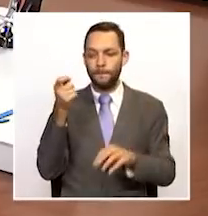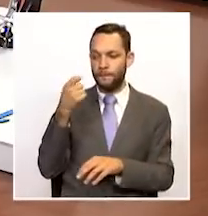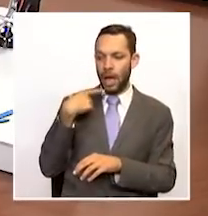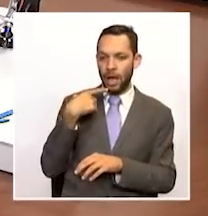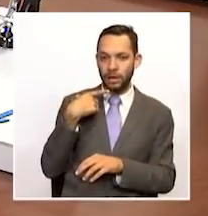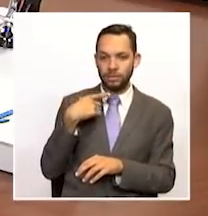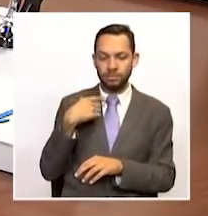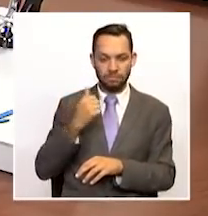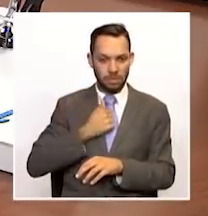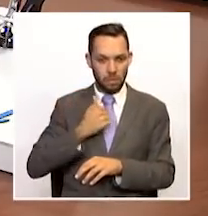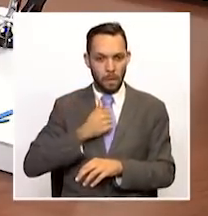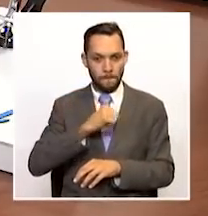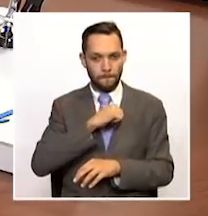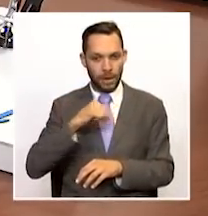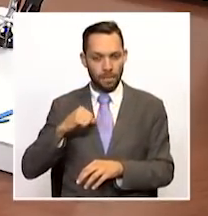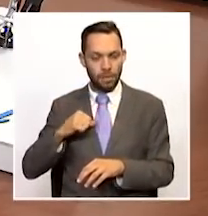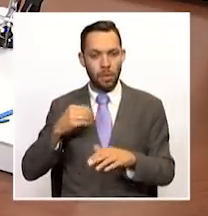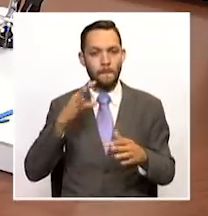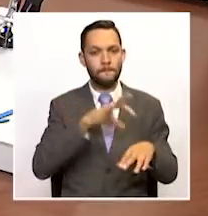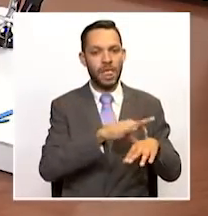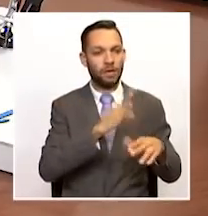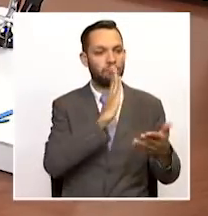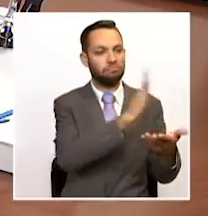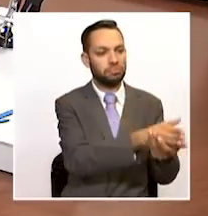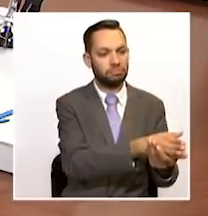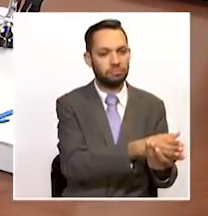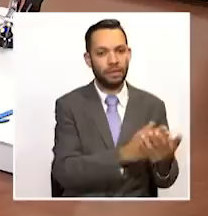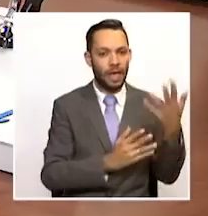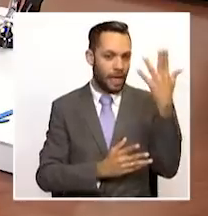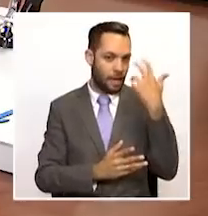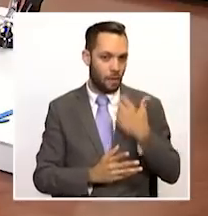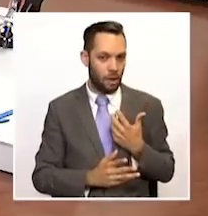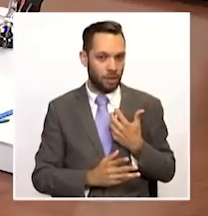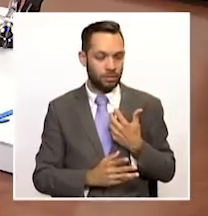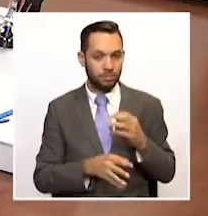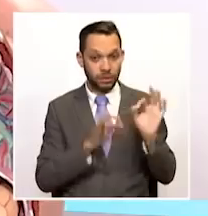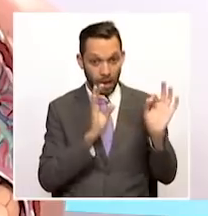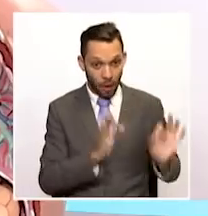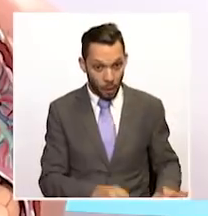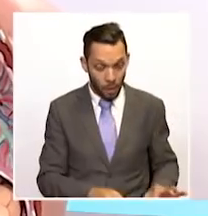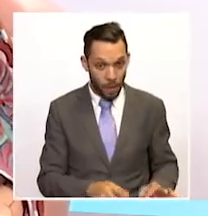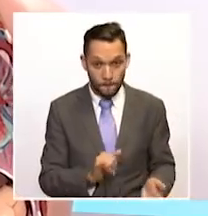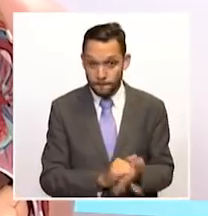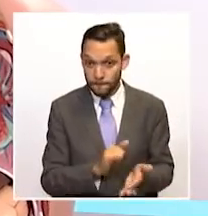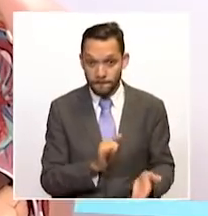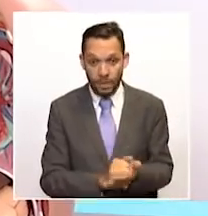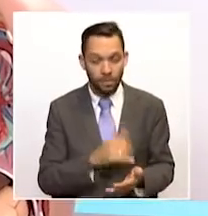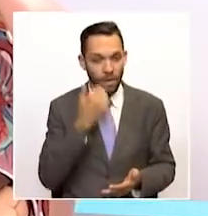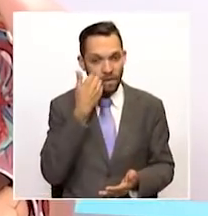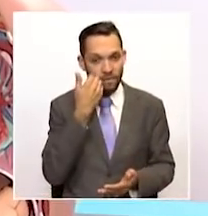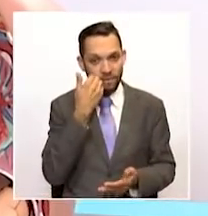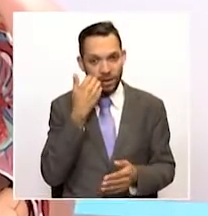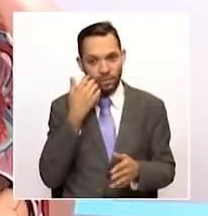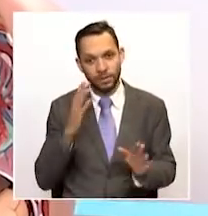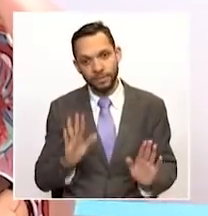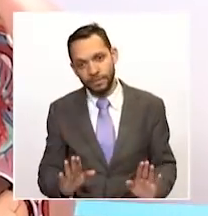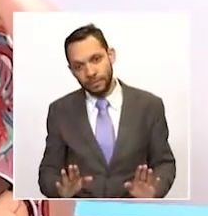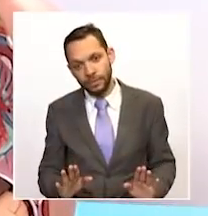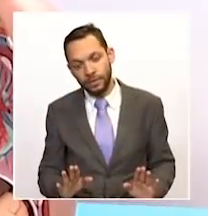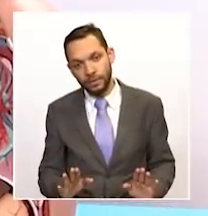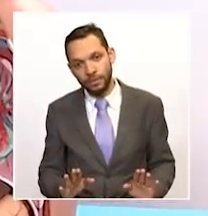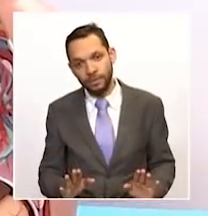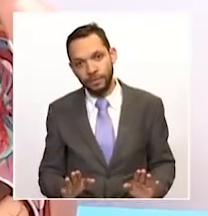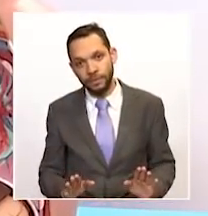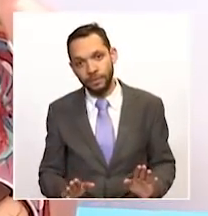médicos particular me dijeron varios exámenes y no me han confirmado este diagnóstico no es que sea de